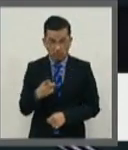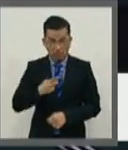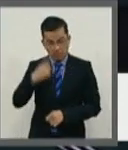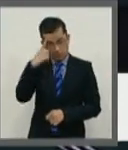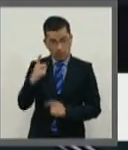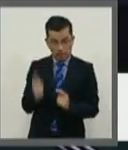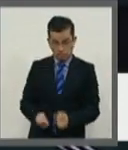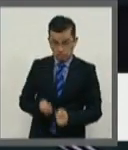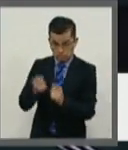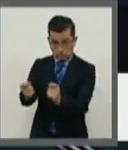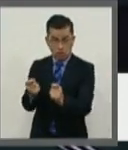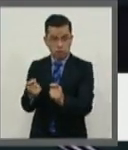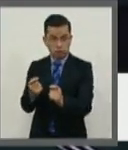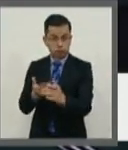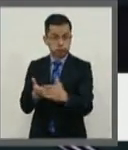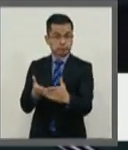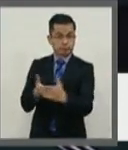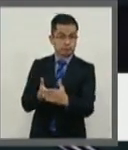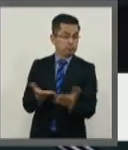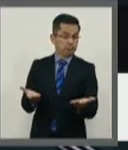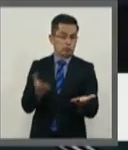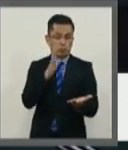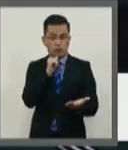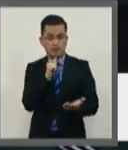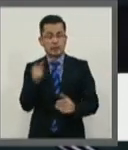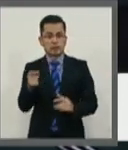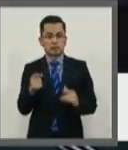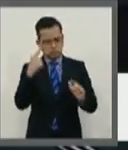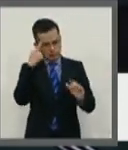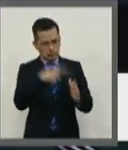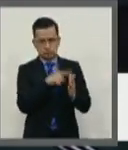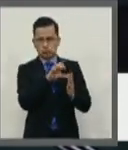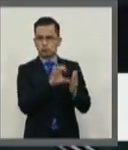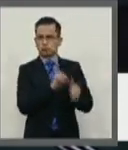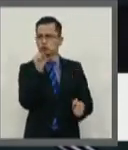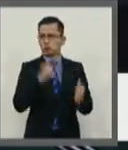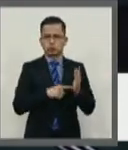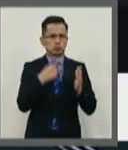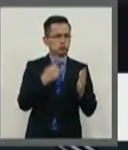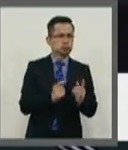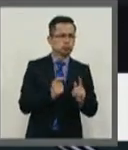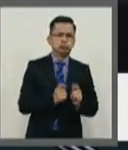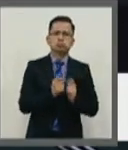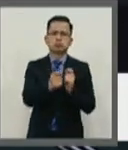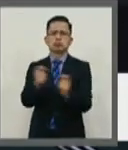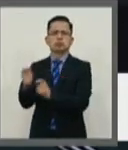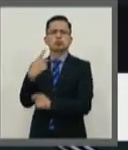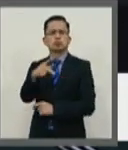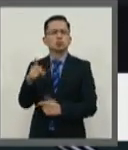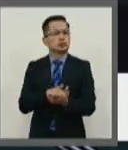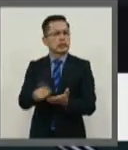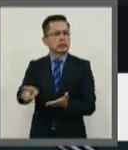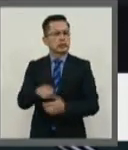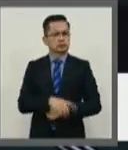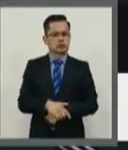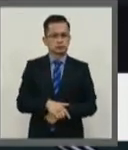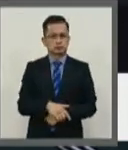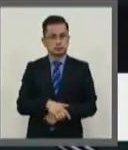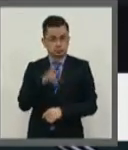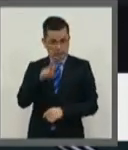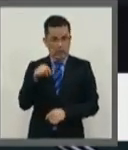la ciudadanía como un derecho constitucional. Por el contrario, la experiencia de muchos legisladores en nuestro país no